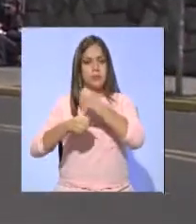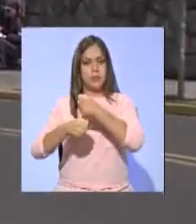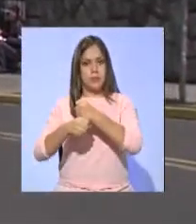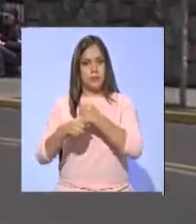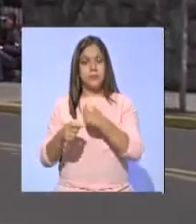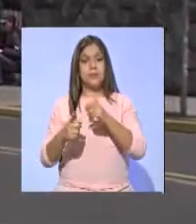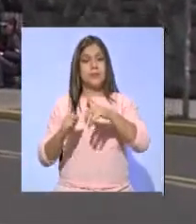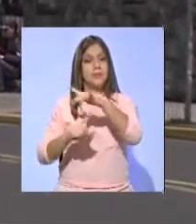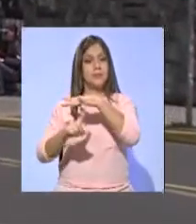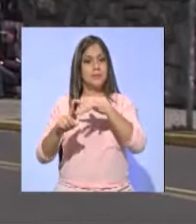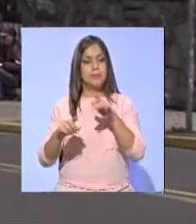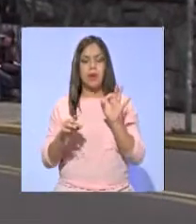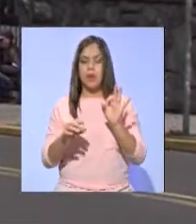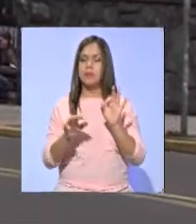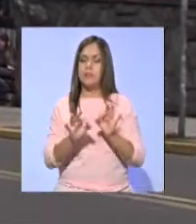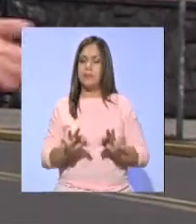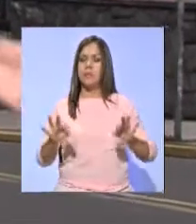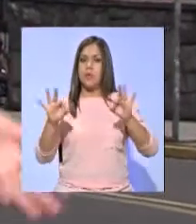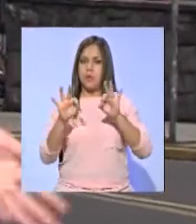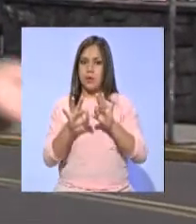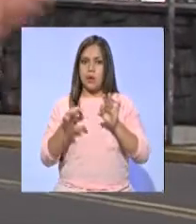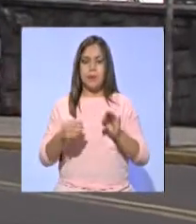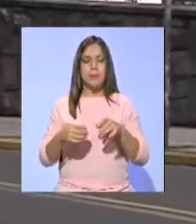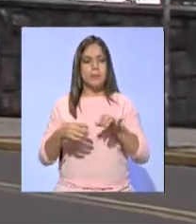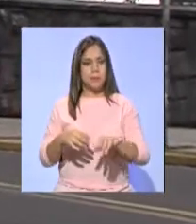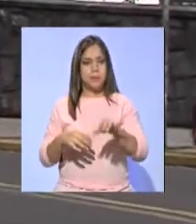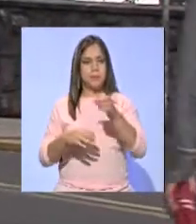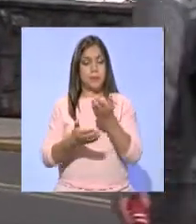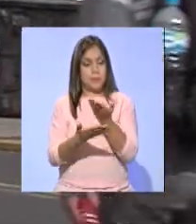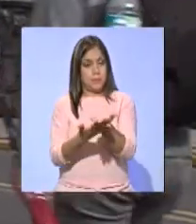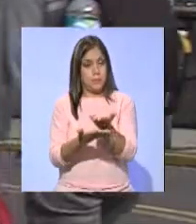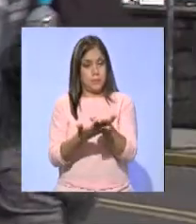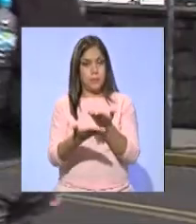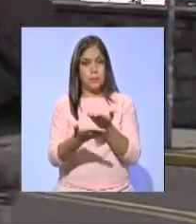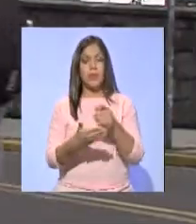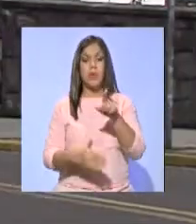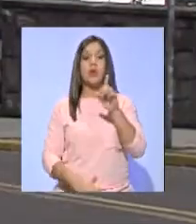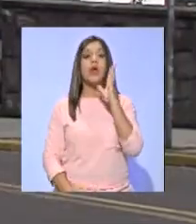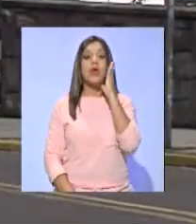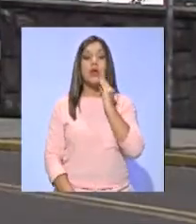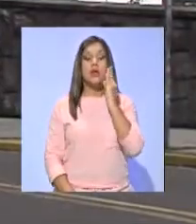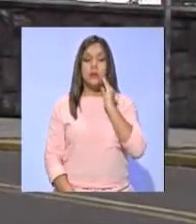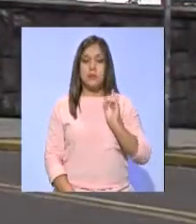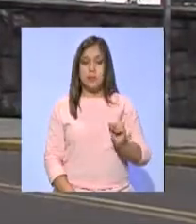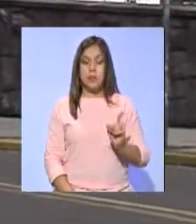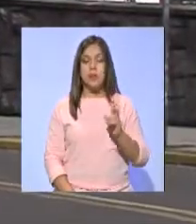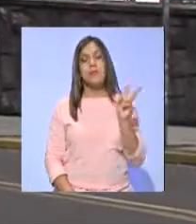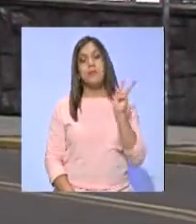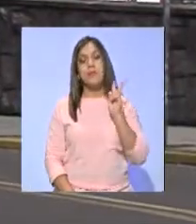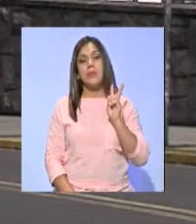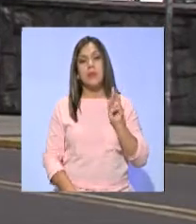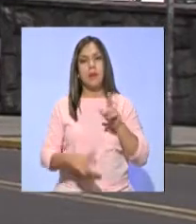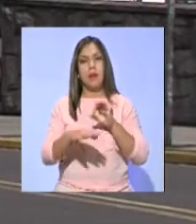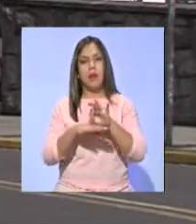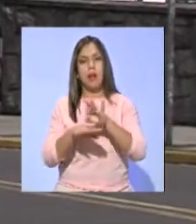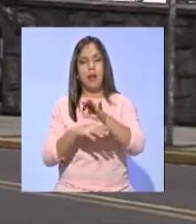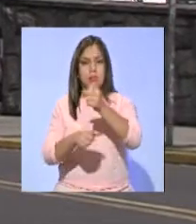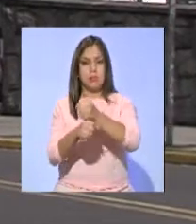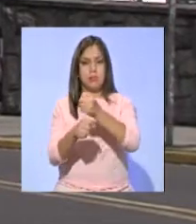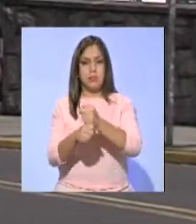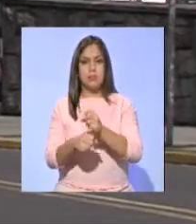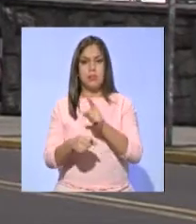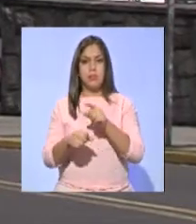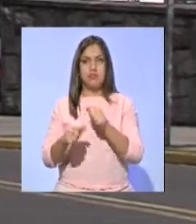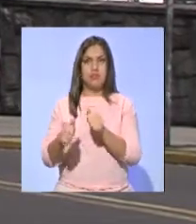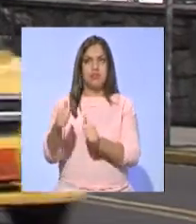un buen ambiente es fundamental. A continuación les presentamos un caso que fue víctima de acoso laboral por parte de